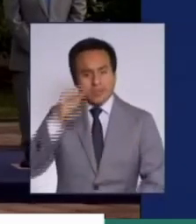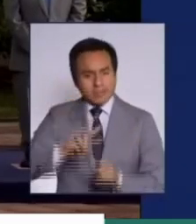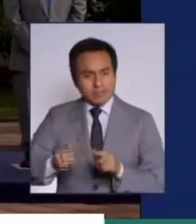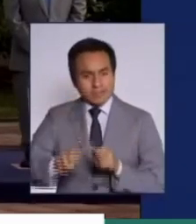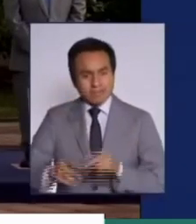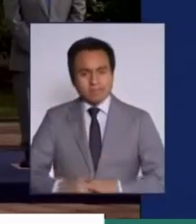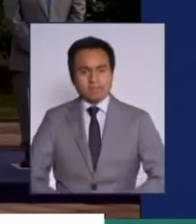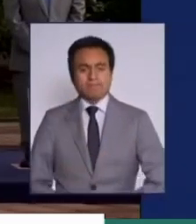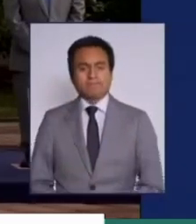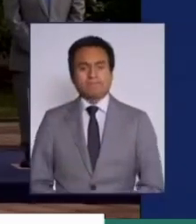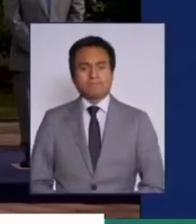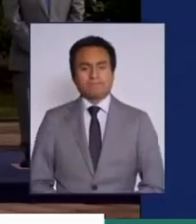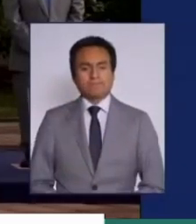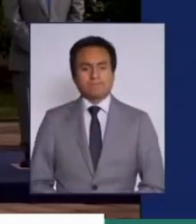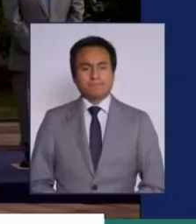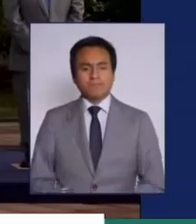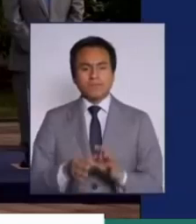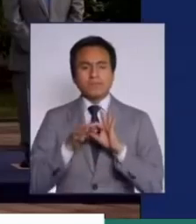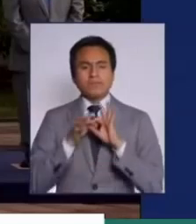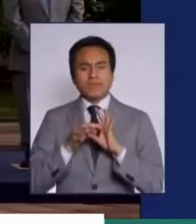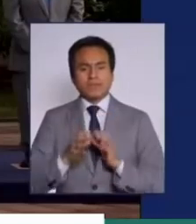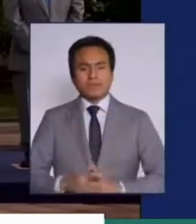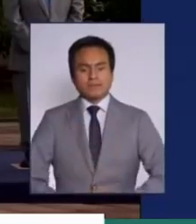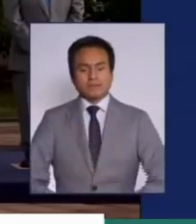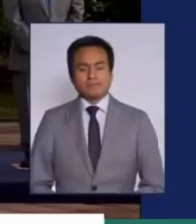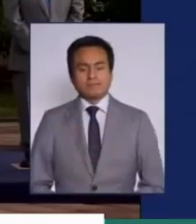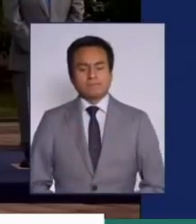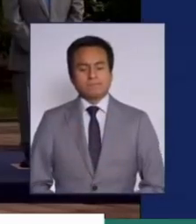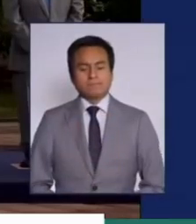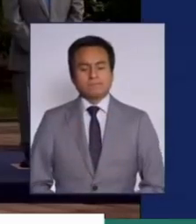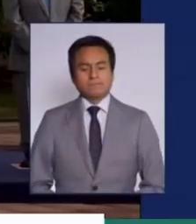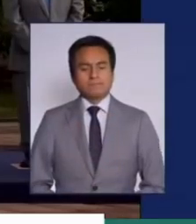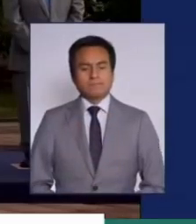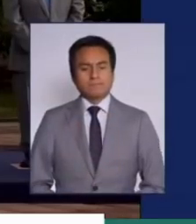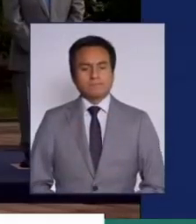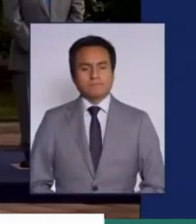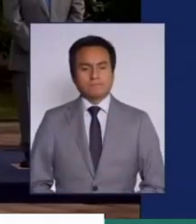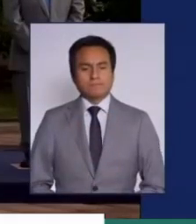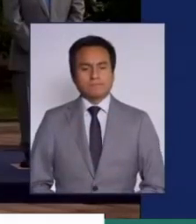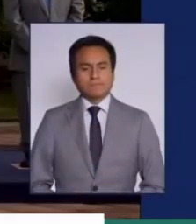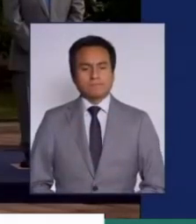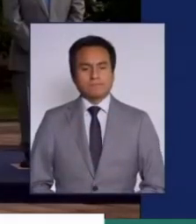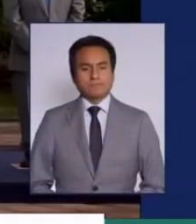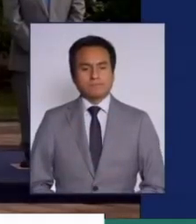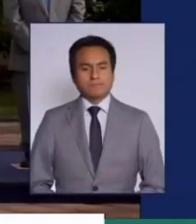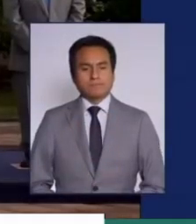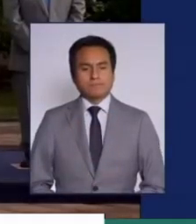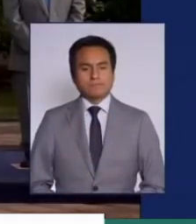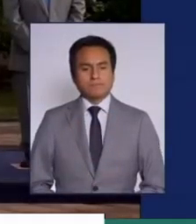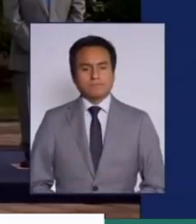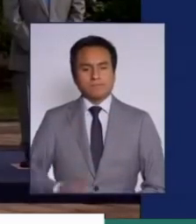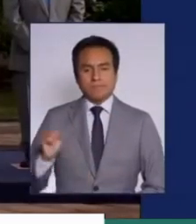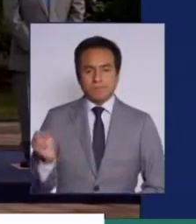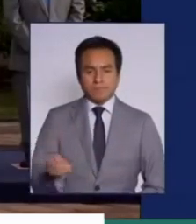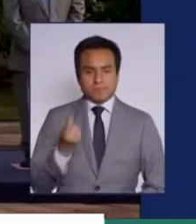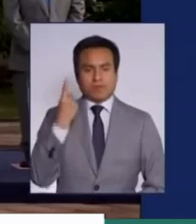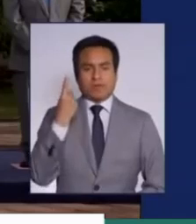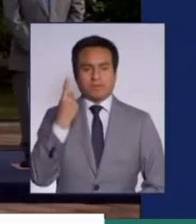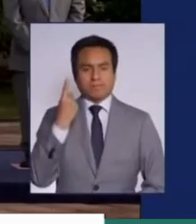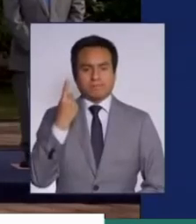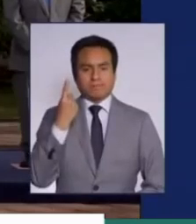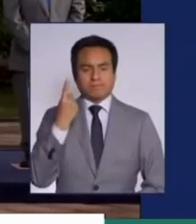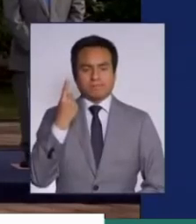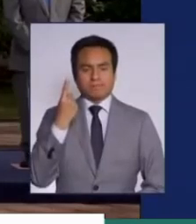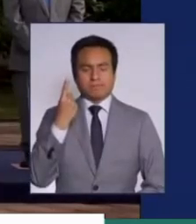Entonces, a ellos les duele eso, por eso ellos no quieren que saquemos nuestro dinero. Y ahora se vienen a preocupar de las pensiones para más adelante, cuando debieran